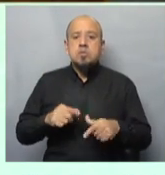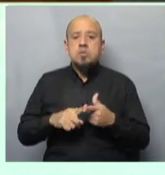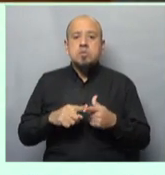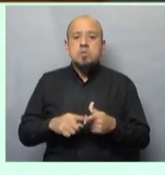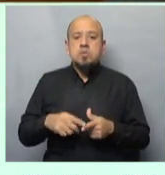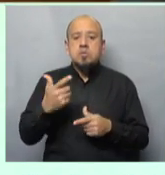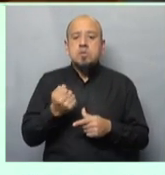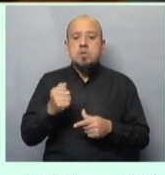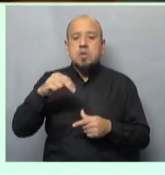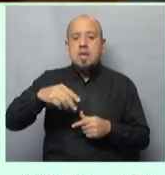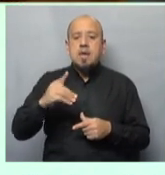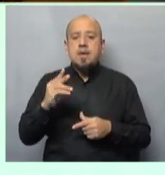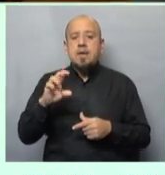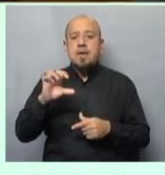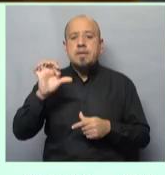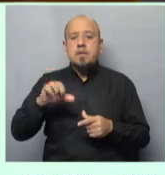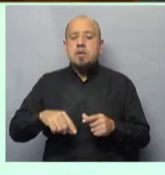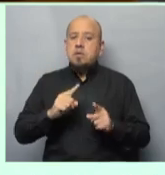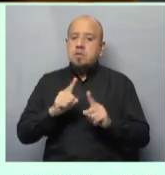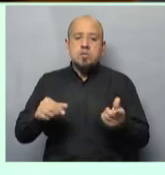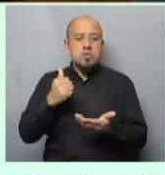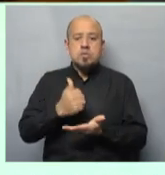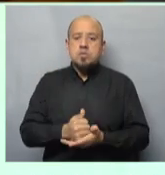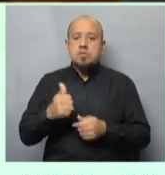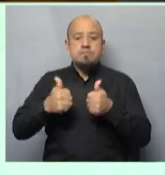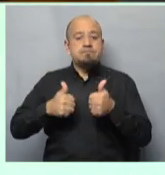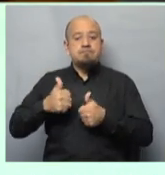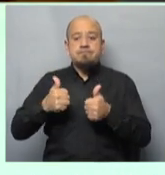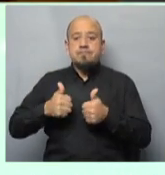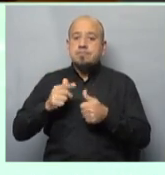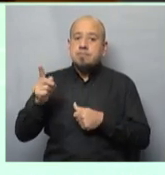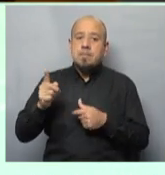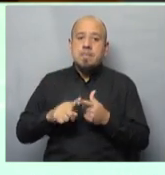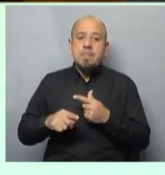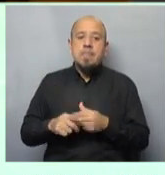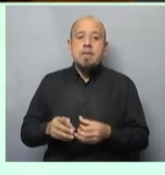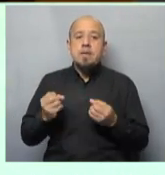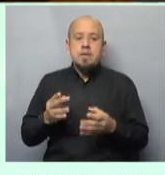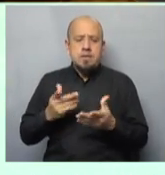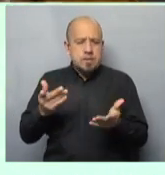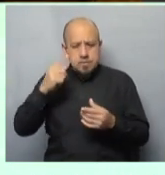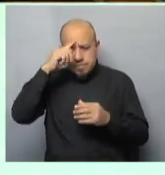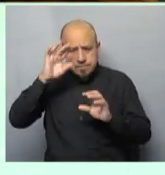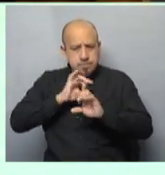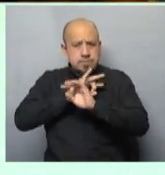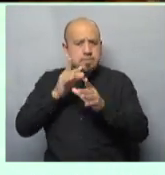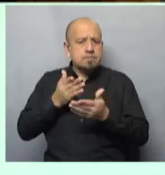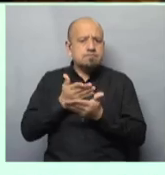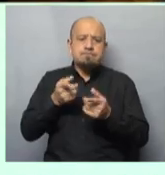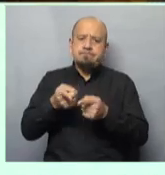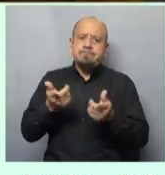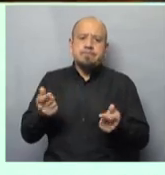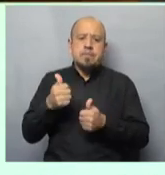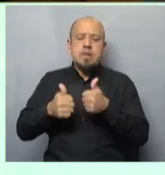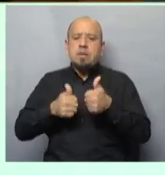Andrés Rodríguez, decidió no participar de esta Olimpiada, dado la poca formalidad y poca claridad de cómo se iban a manejar las cosas en el